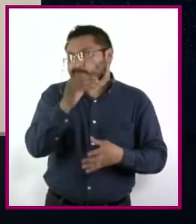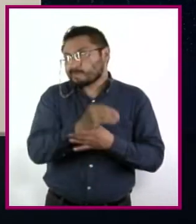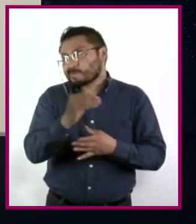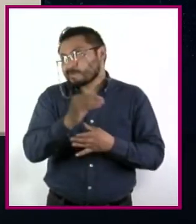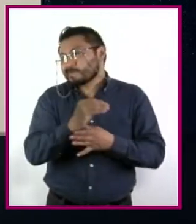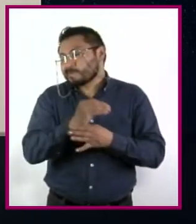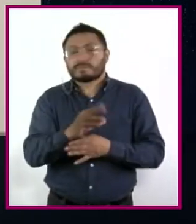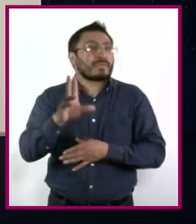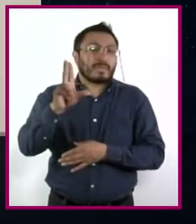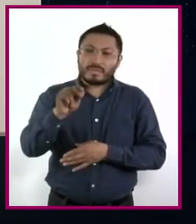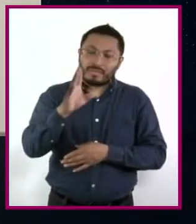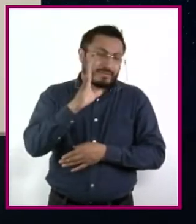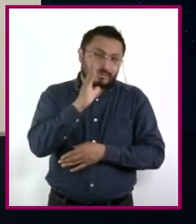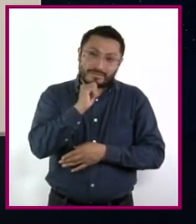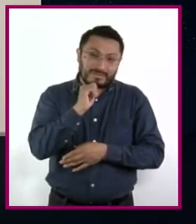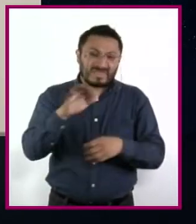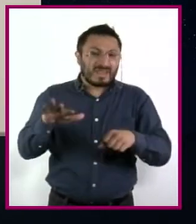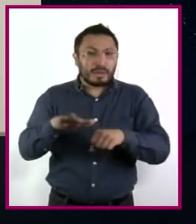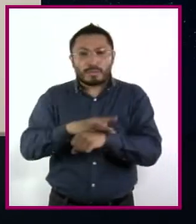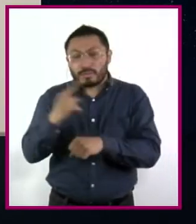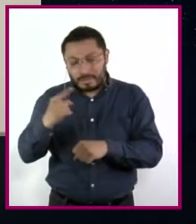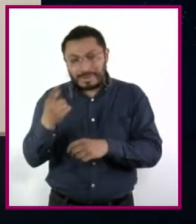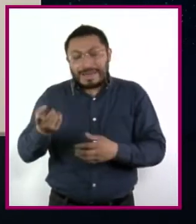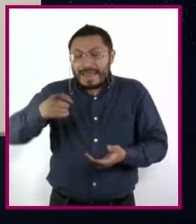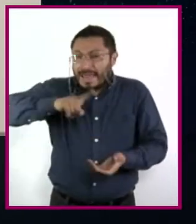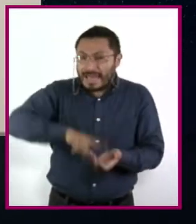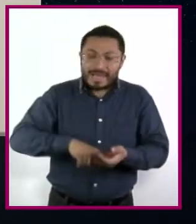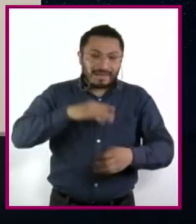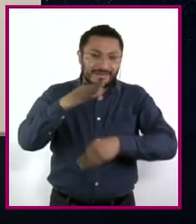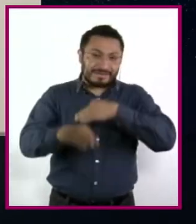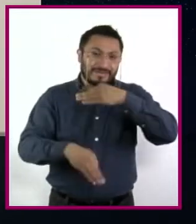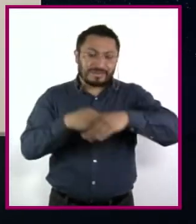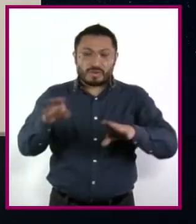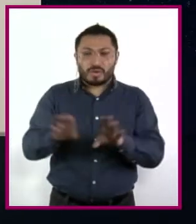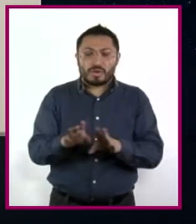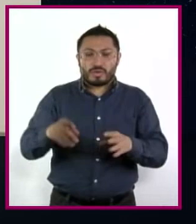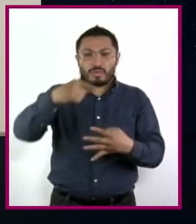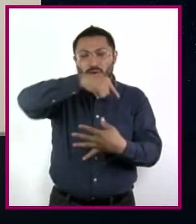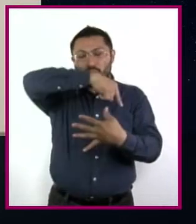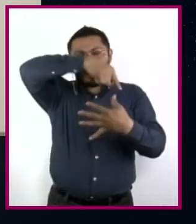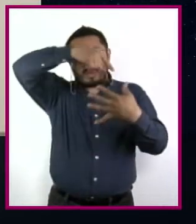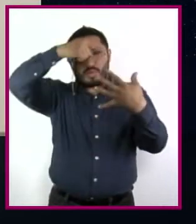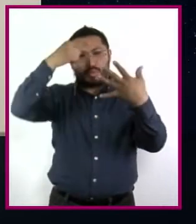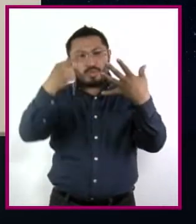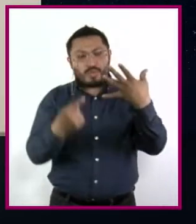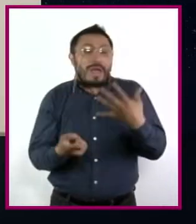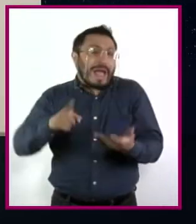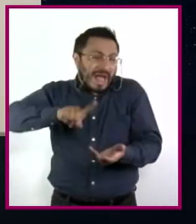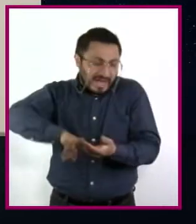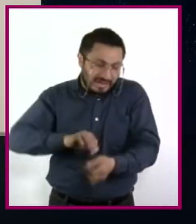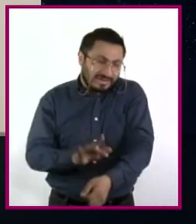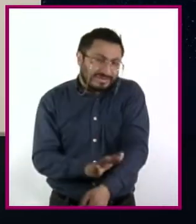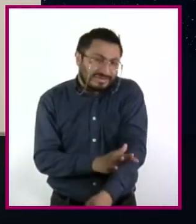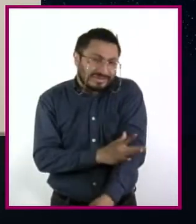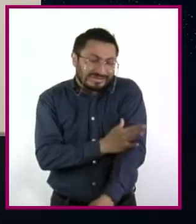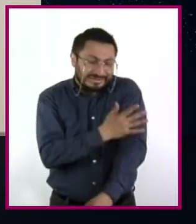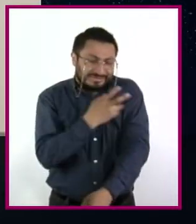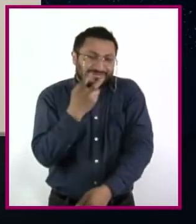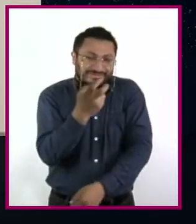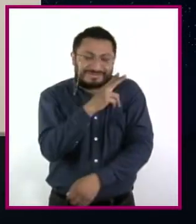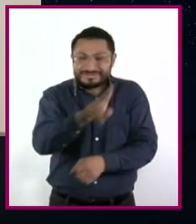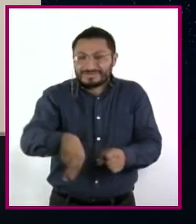porque finalmente forman parte de ese abanico de emociones del ser humano. No podemos